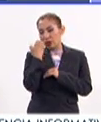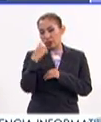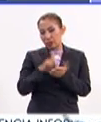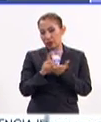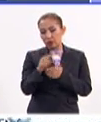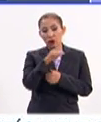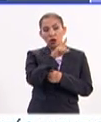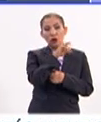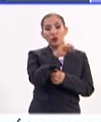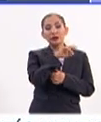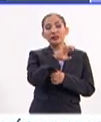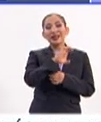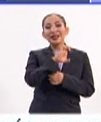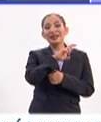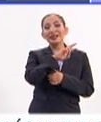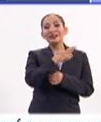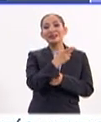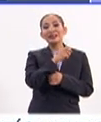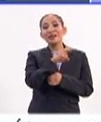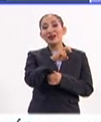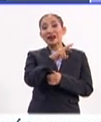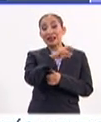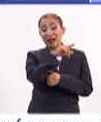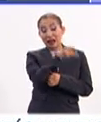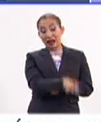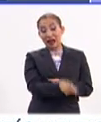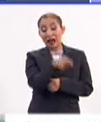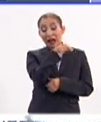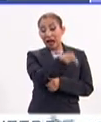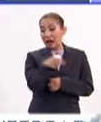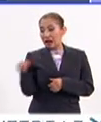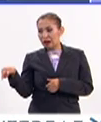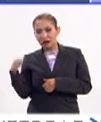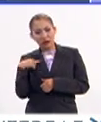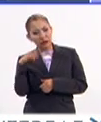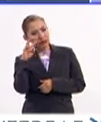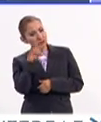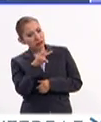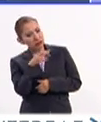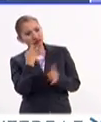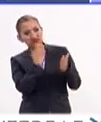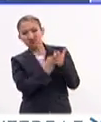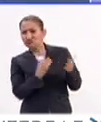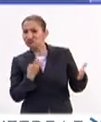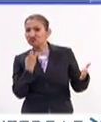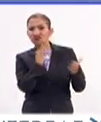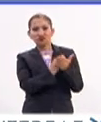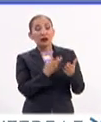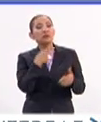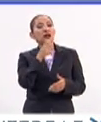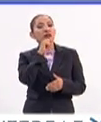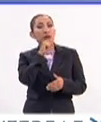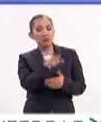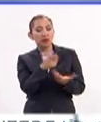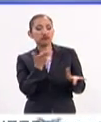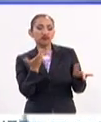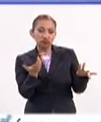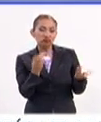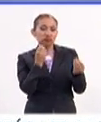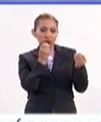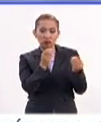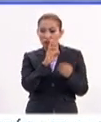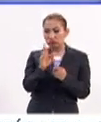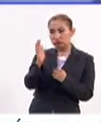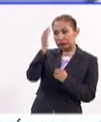que fue Luis Echeverría. Entonces, con Luis Echeverría él cumple una función de ser todo el tiempo crítico, pero al mismo tiempo recibe